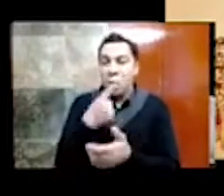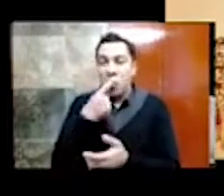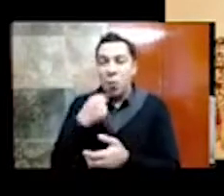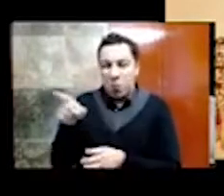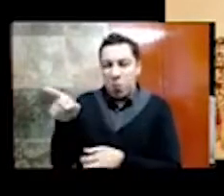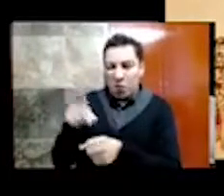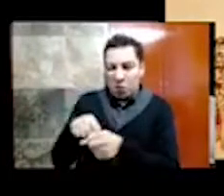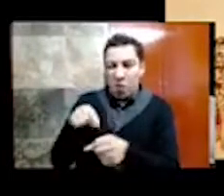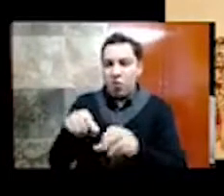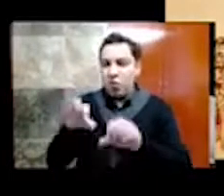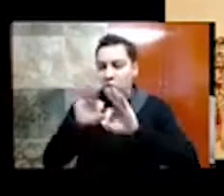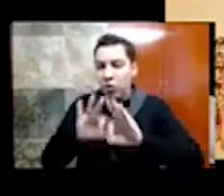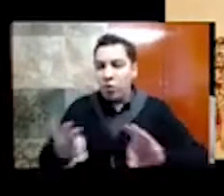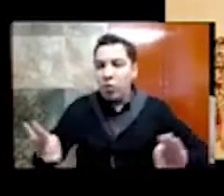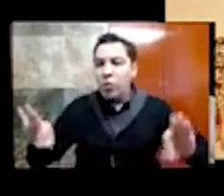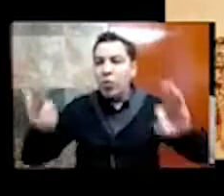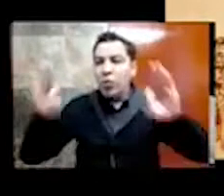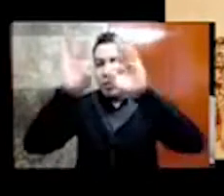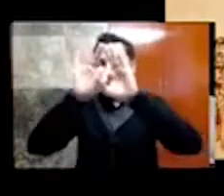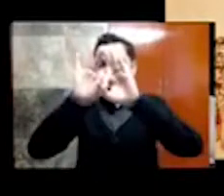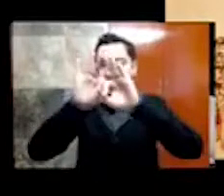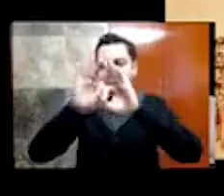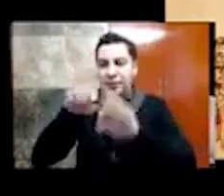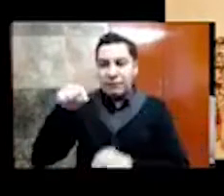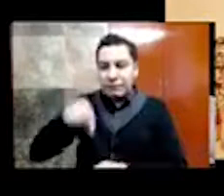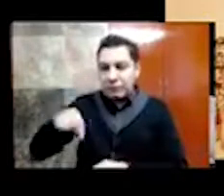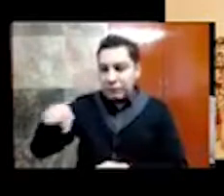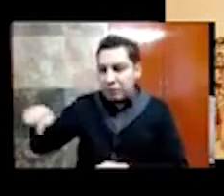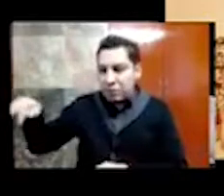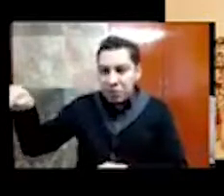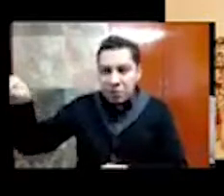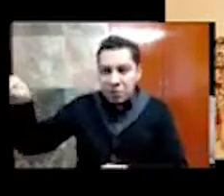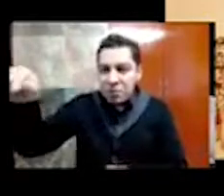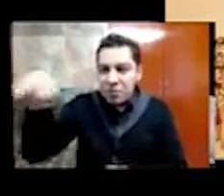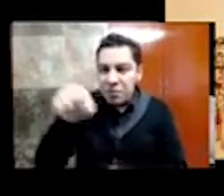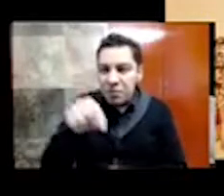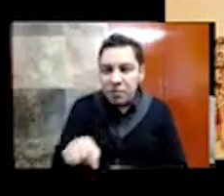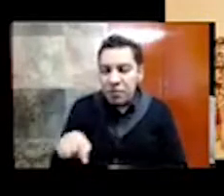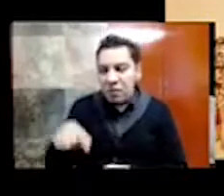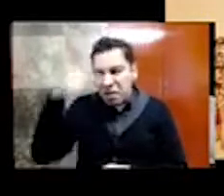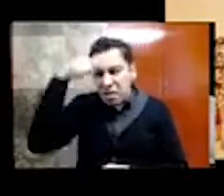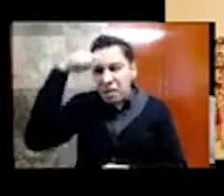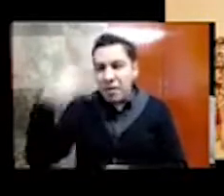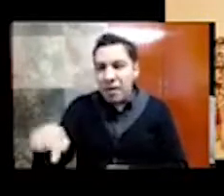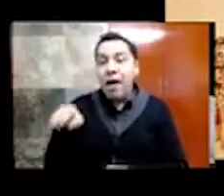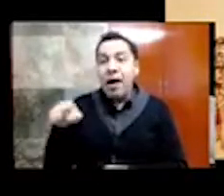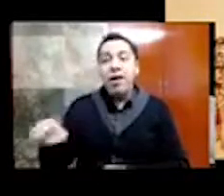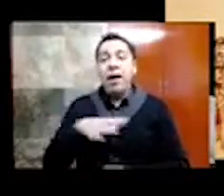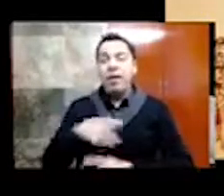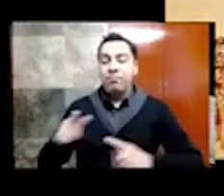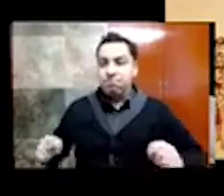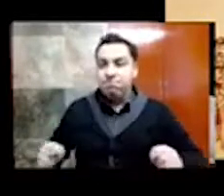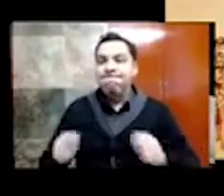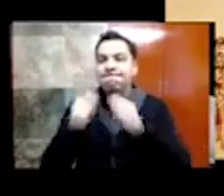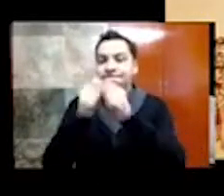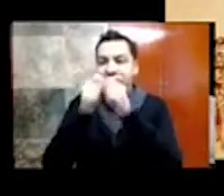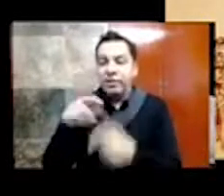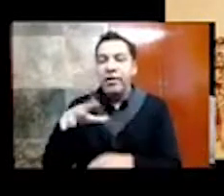Procedentes del Chicomostoc, de las míticas siete cuevas de Aztlán, y ahí tenemos un